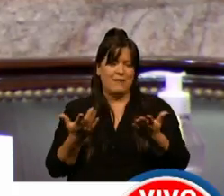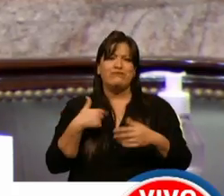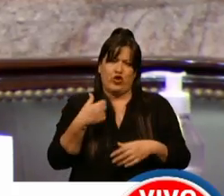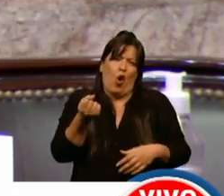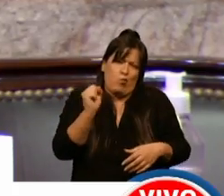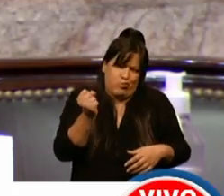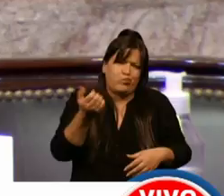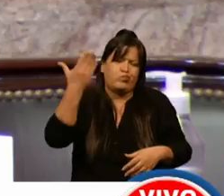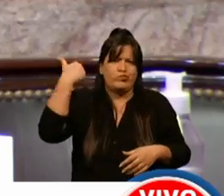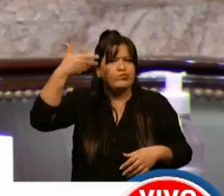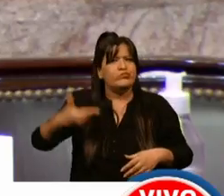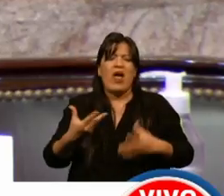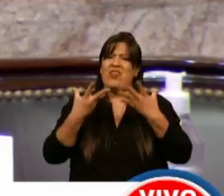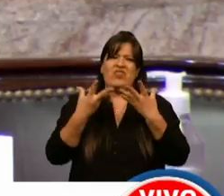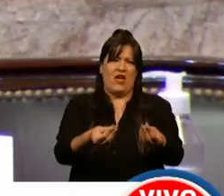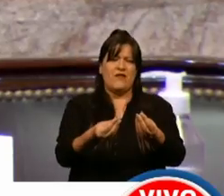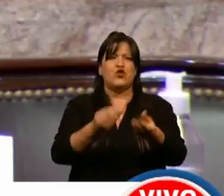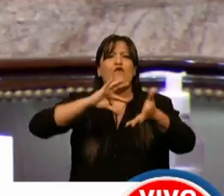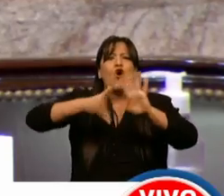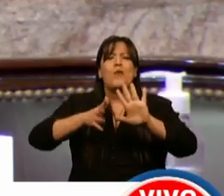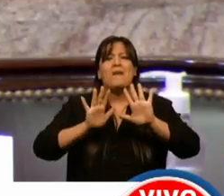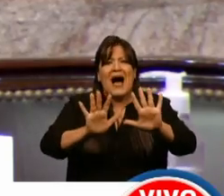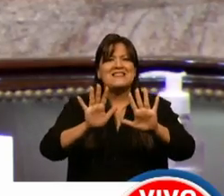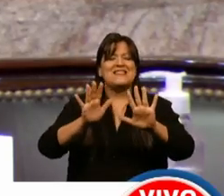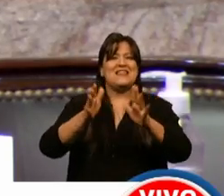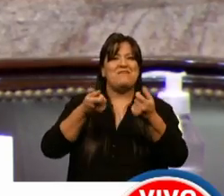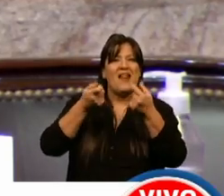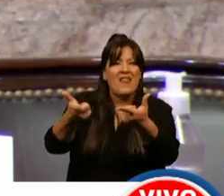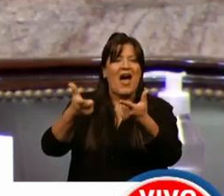sido y soy un defensor de este mecanismo compensador